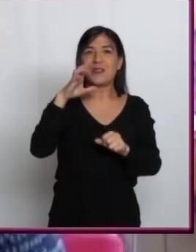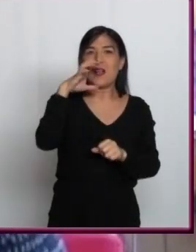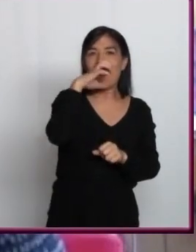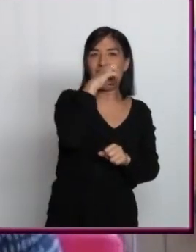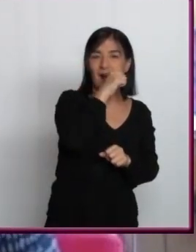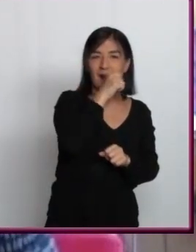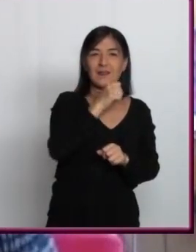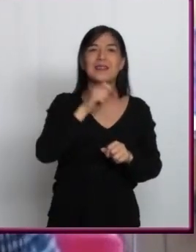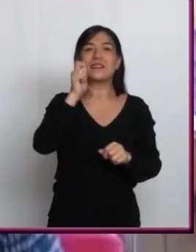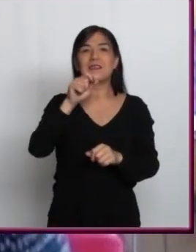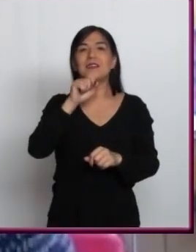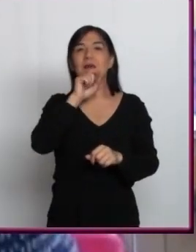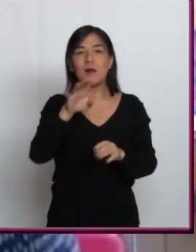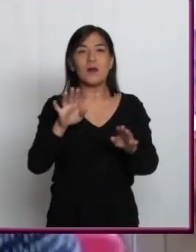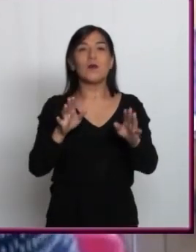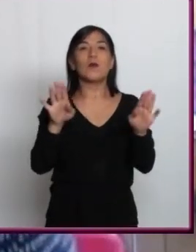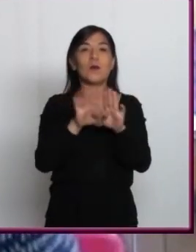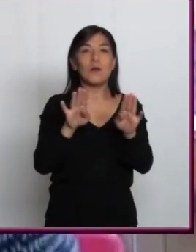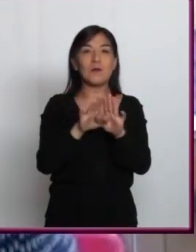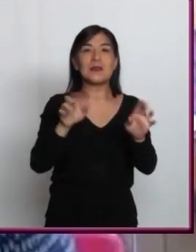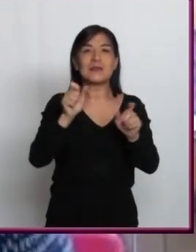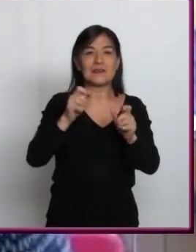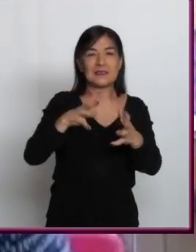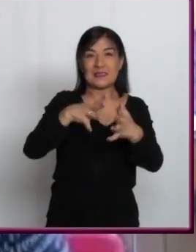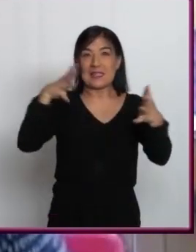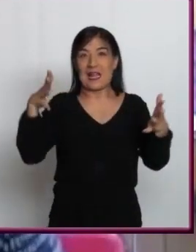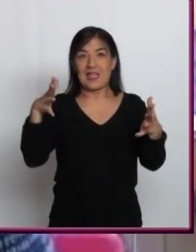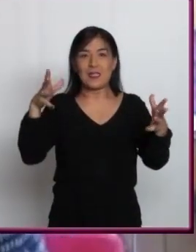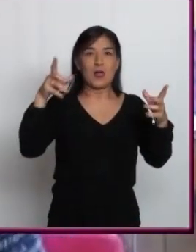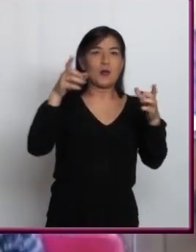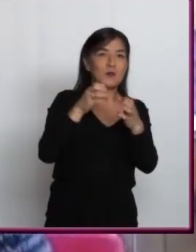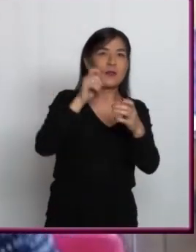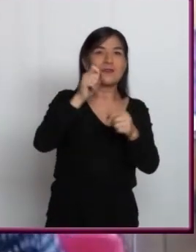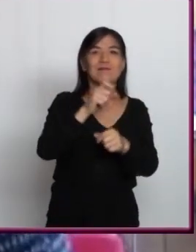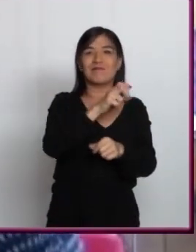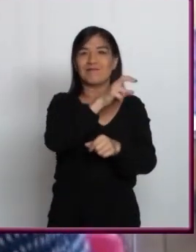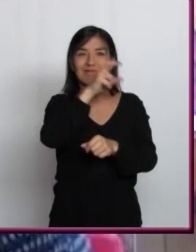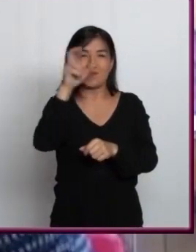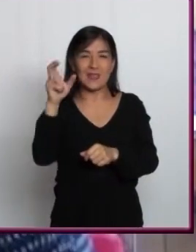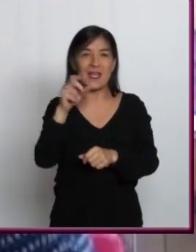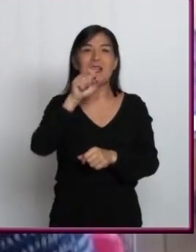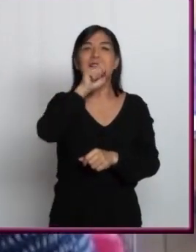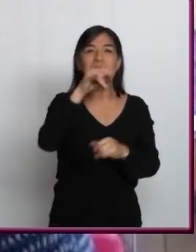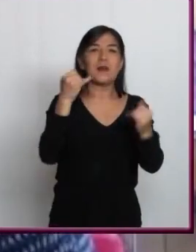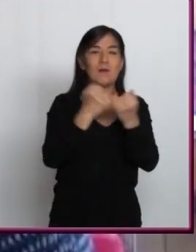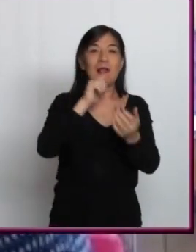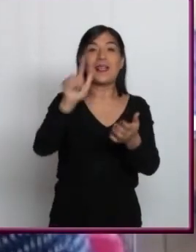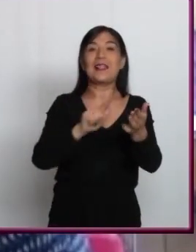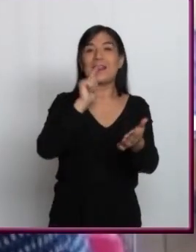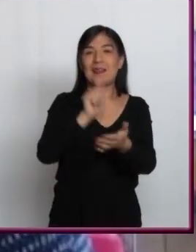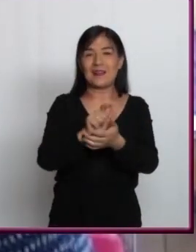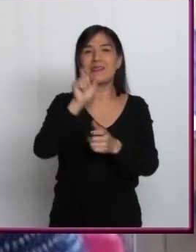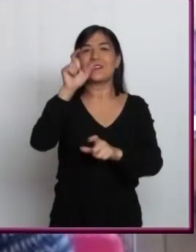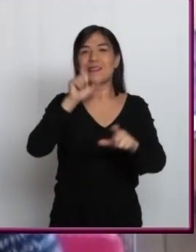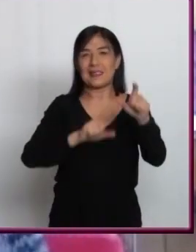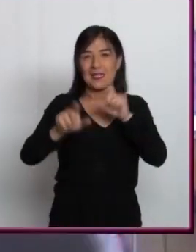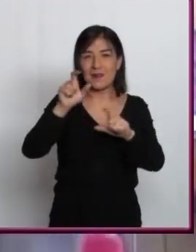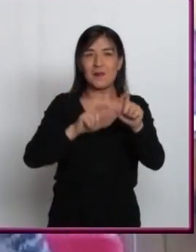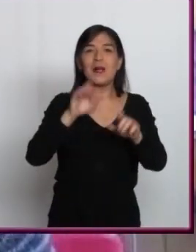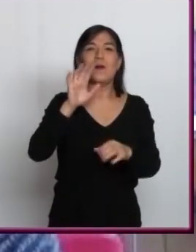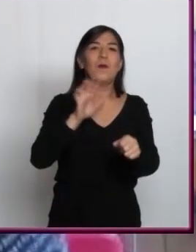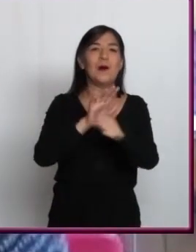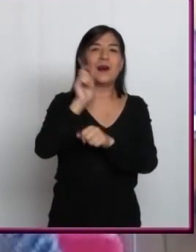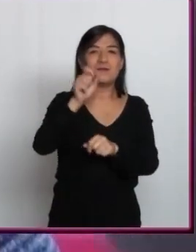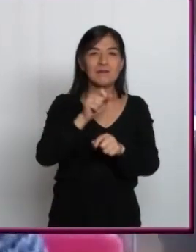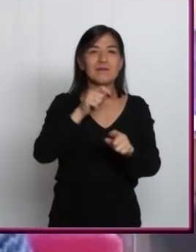denso es el exoplaneta, qué tan grande o qué tan masiva es la atmósfera. Y también incluye leyes de química que, por ejemplo, nos permiten saber en qué